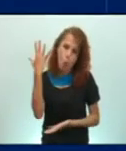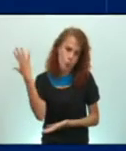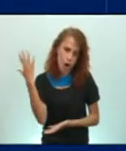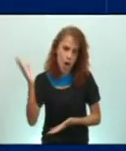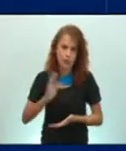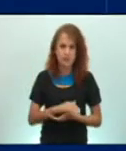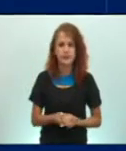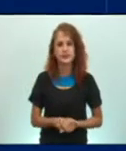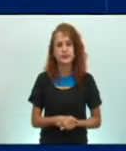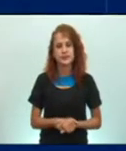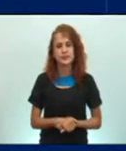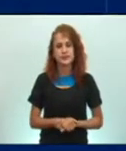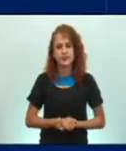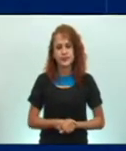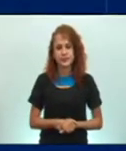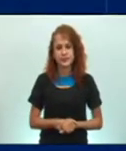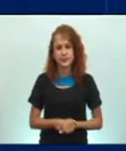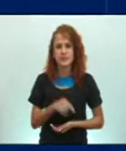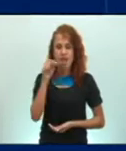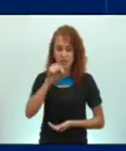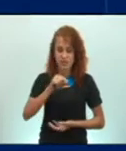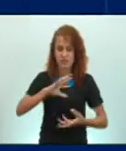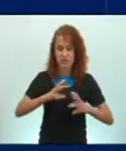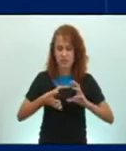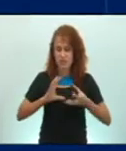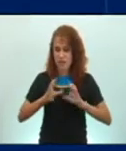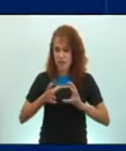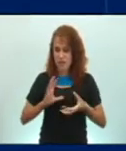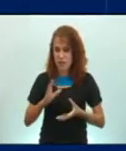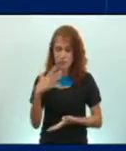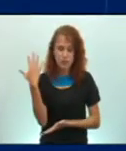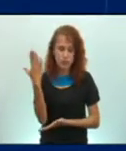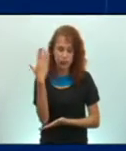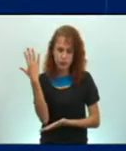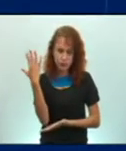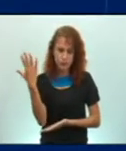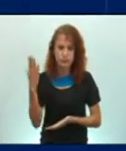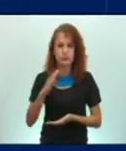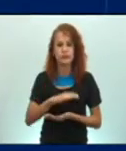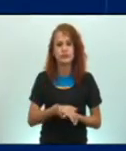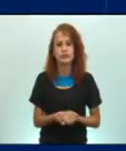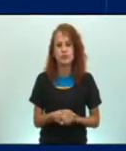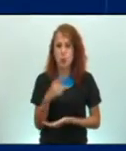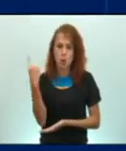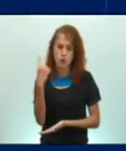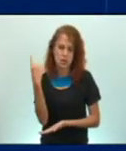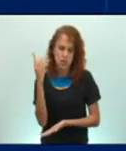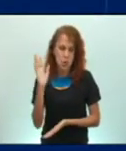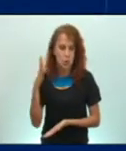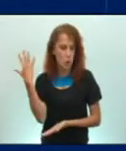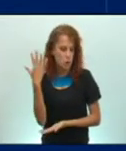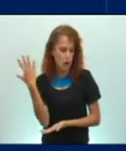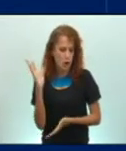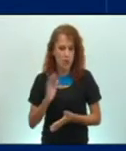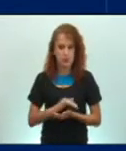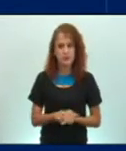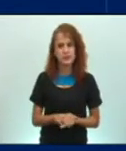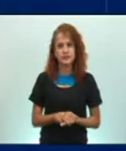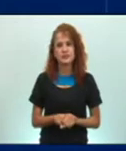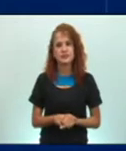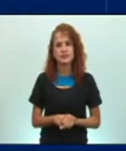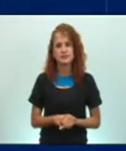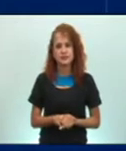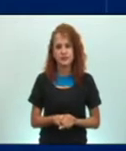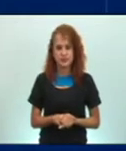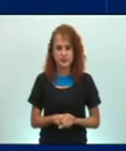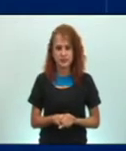huracán. Así es como se forma un centro de bajas presiones, ciclón o huracán, como también